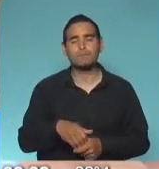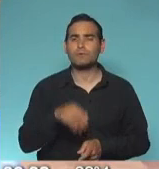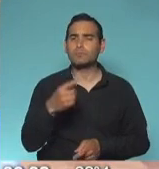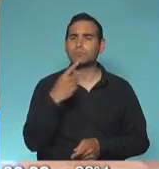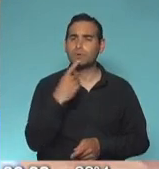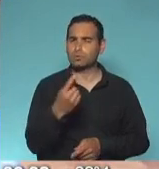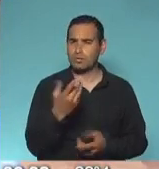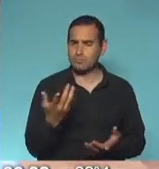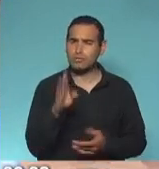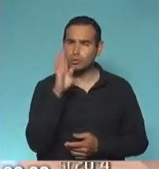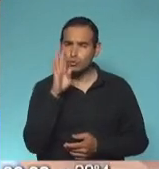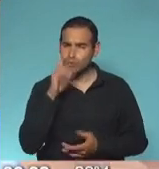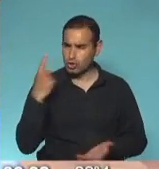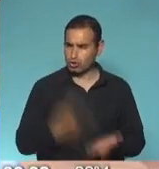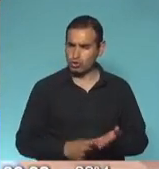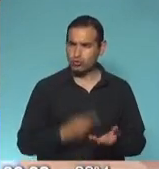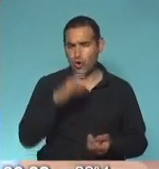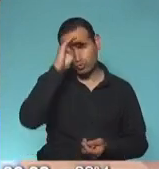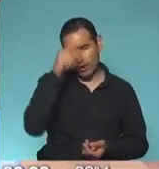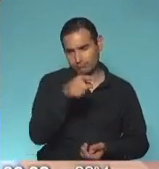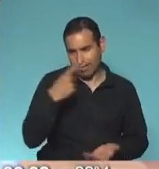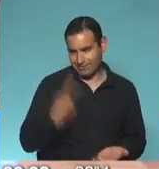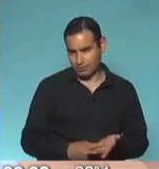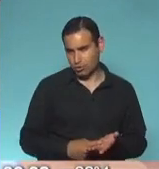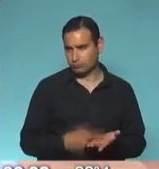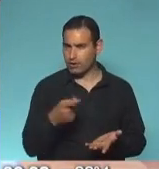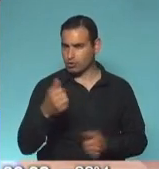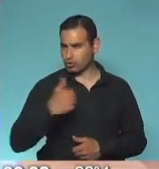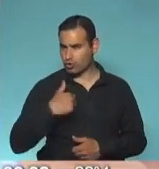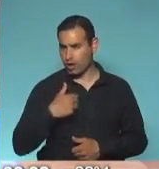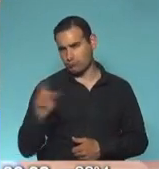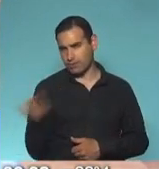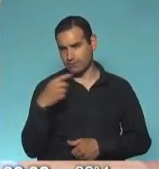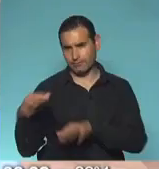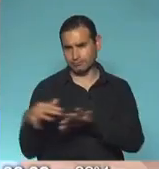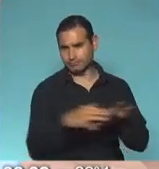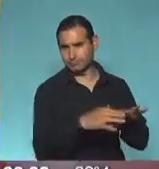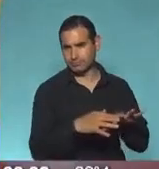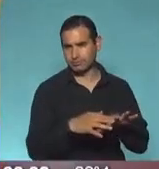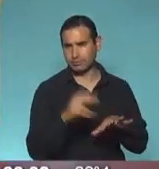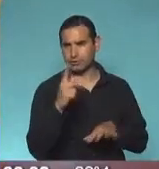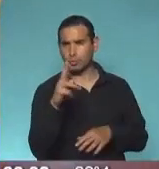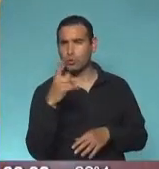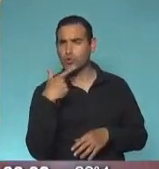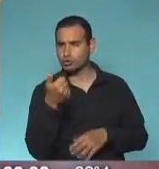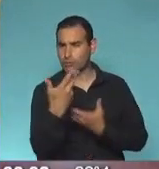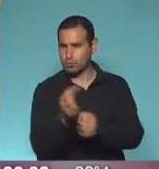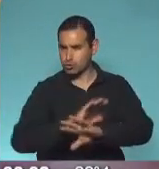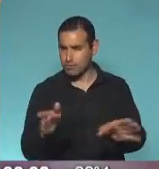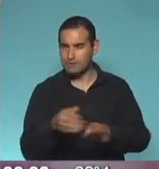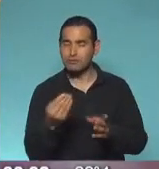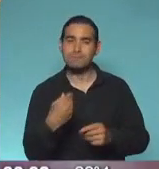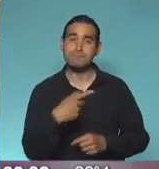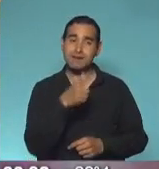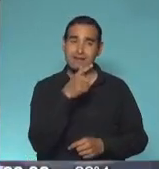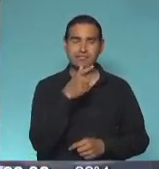qué Estados Unidos tomó esta decisión o por qué Trump tomó esta decisión de retirarle el apoyo a los kurdos? Yo creo que Trump está siguiendo una política